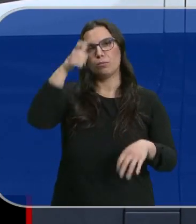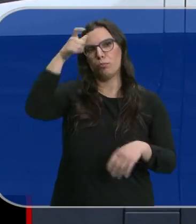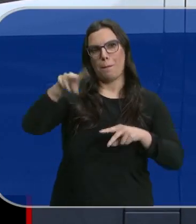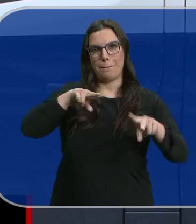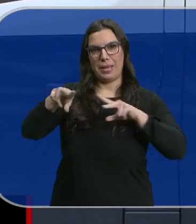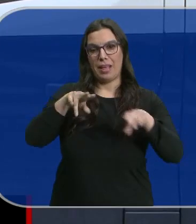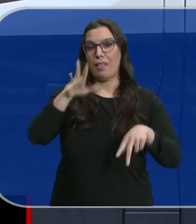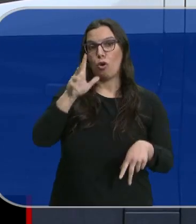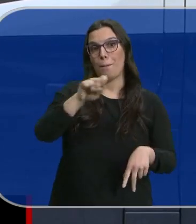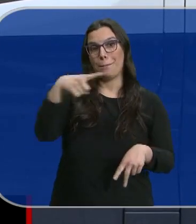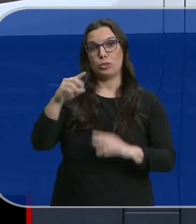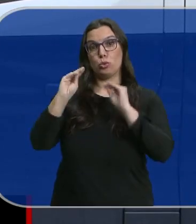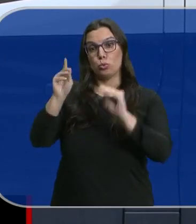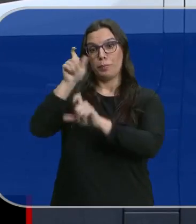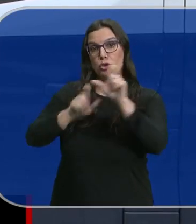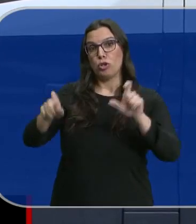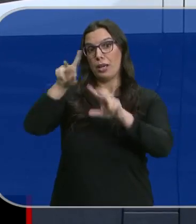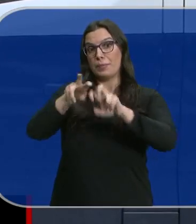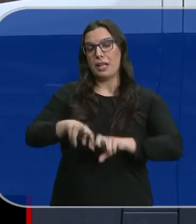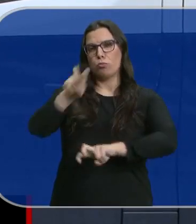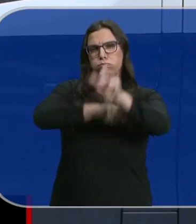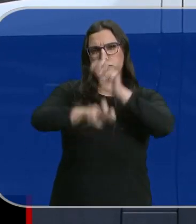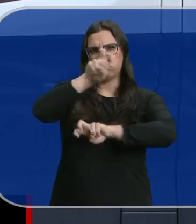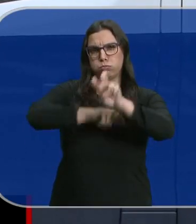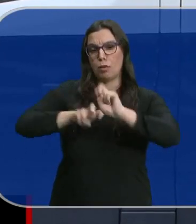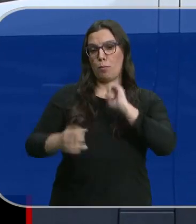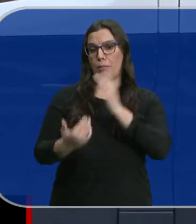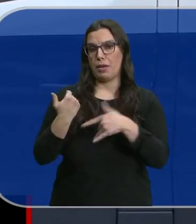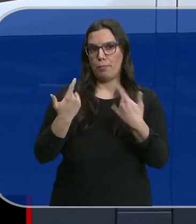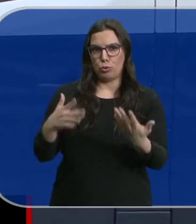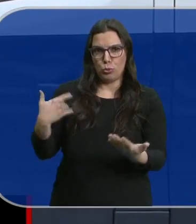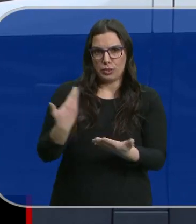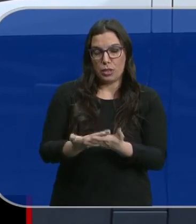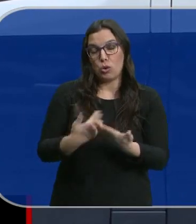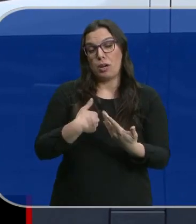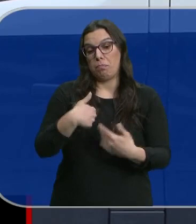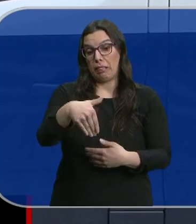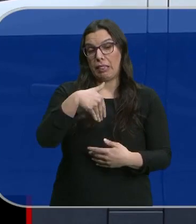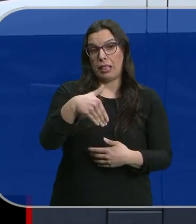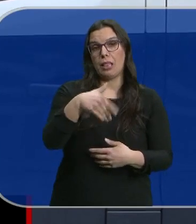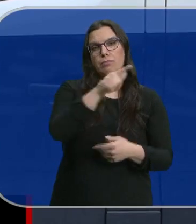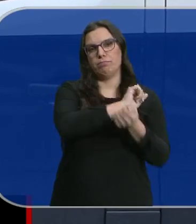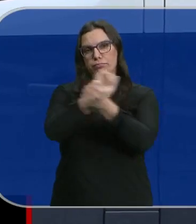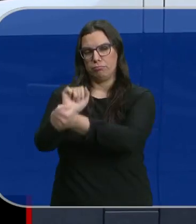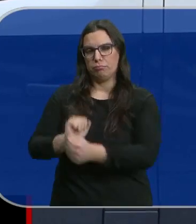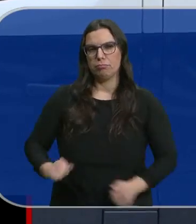un piso que está siendo registrado por los investigadores desde primera hora de la mañana. Se espera que salga próximamente.